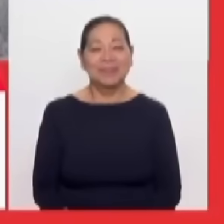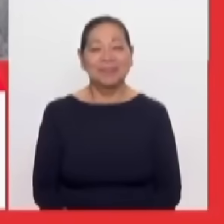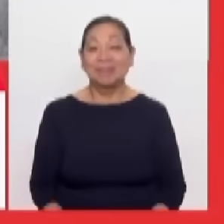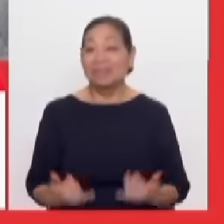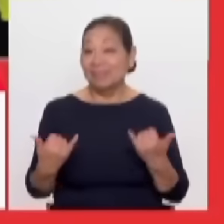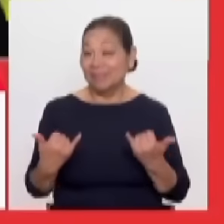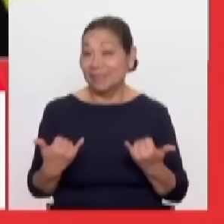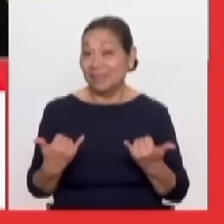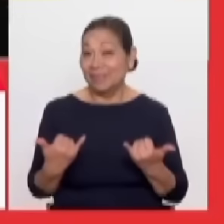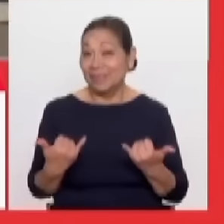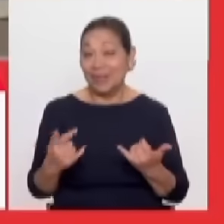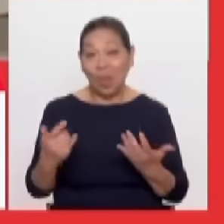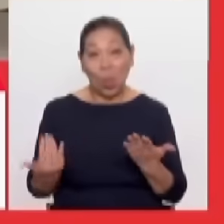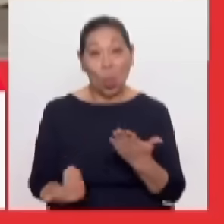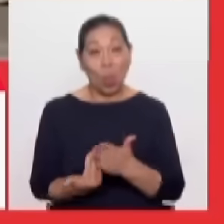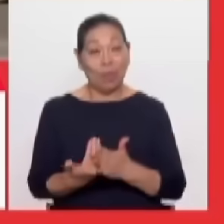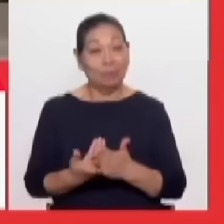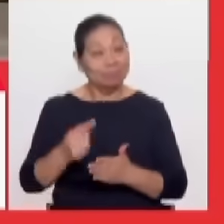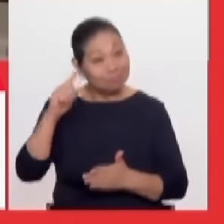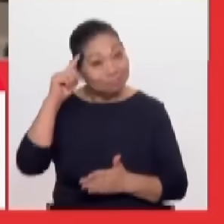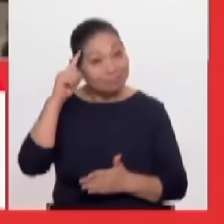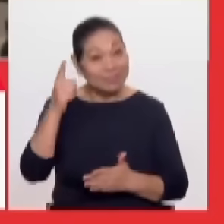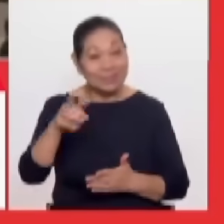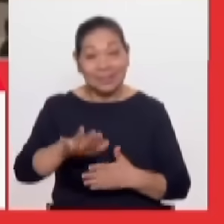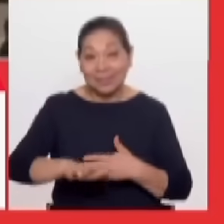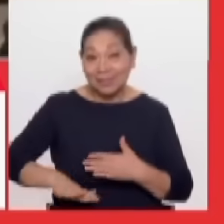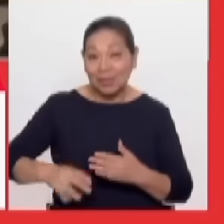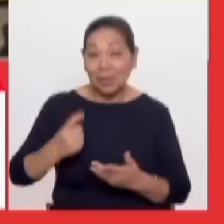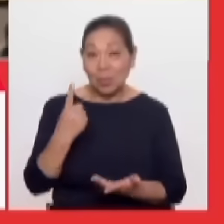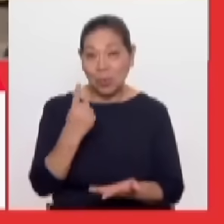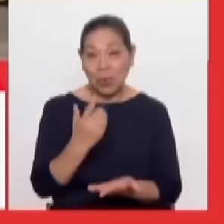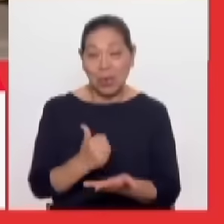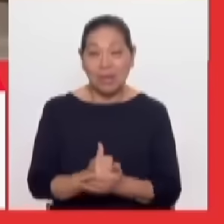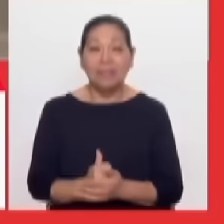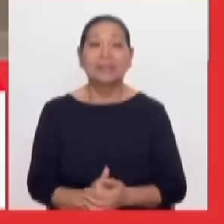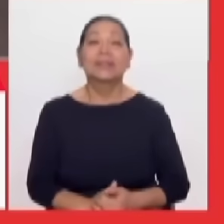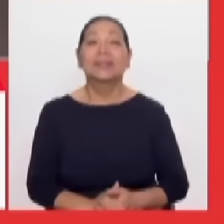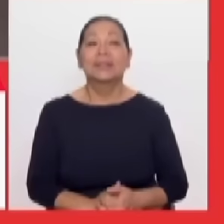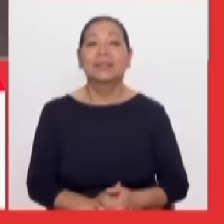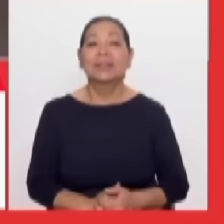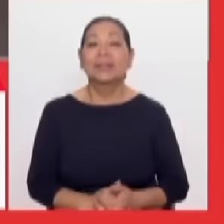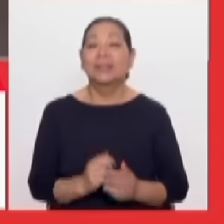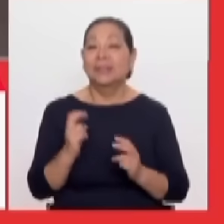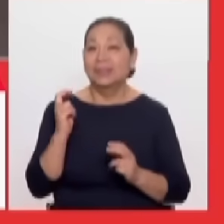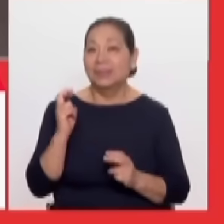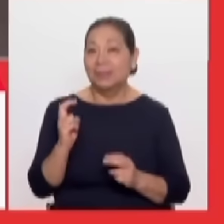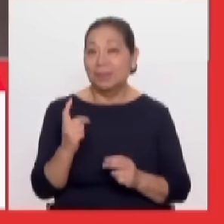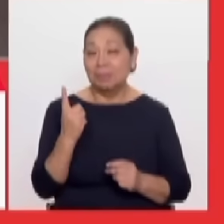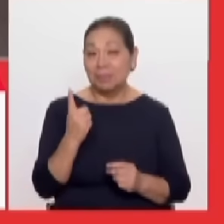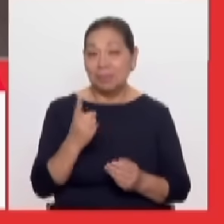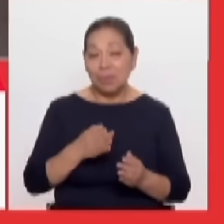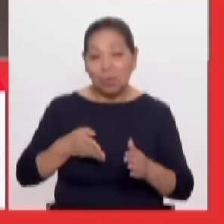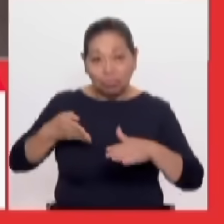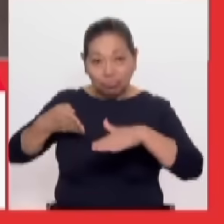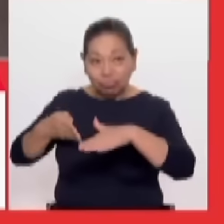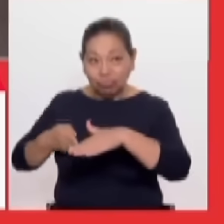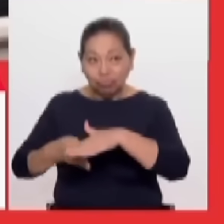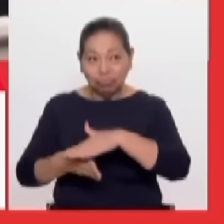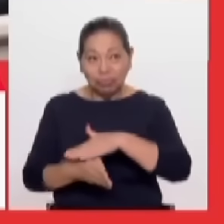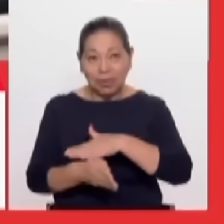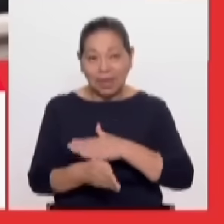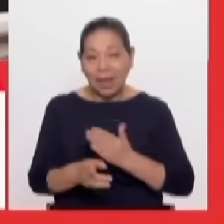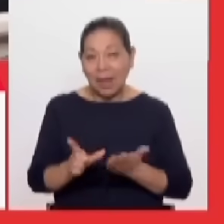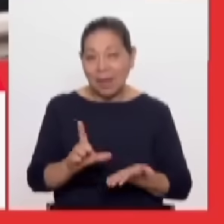Es la ceremonia de inicio de operaciones de la etapa 1A de la línea 2 del primer metro subterráneo de